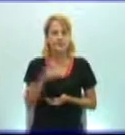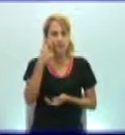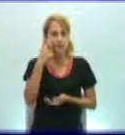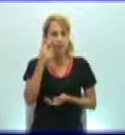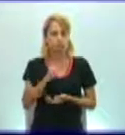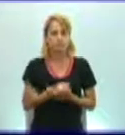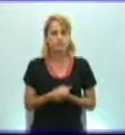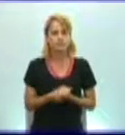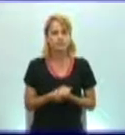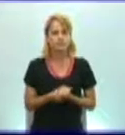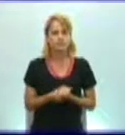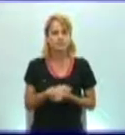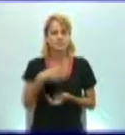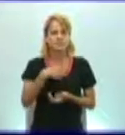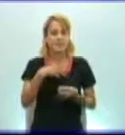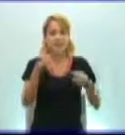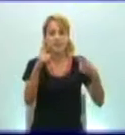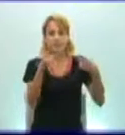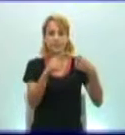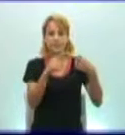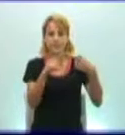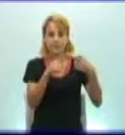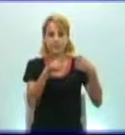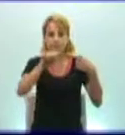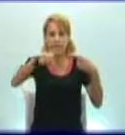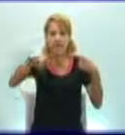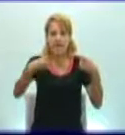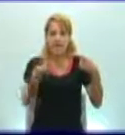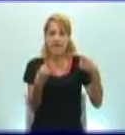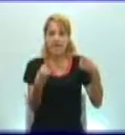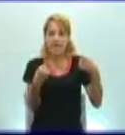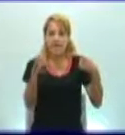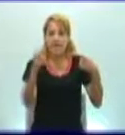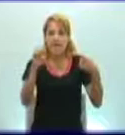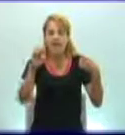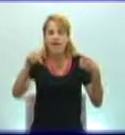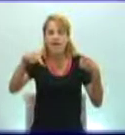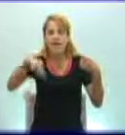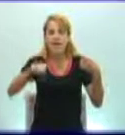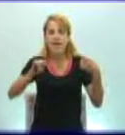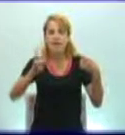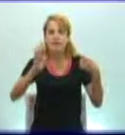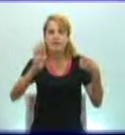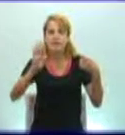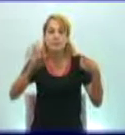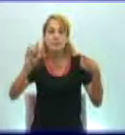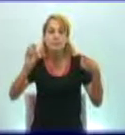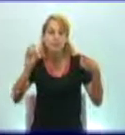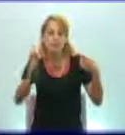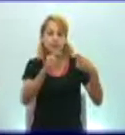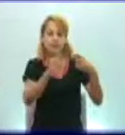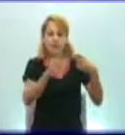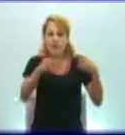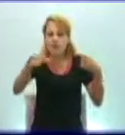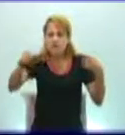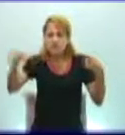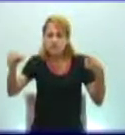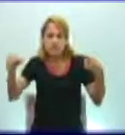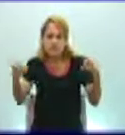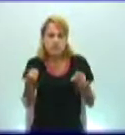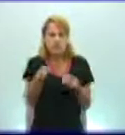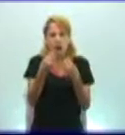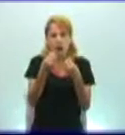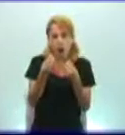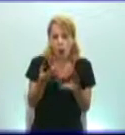Veamos. Ahí tenemos raíces como el jengibre, que como condimento se puede utilizar ya que posee